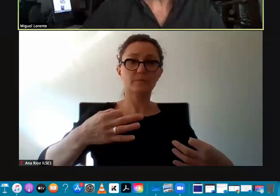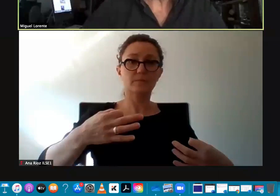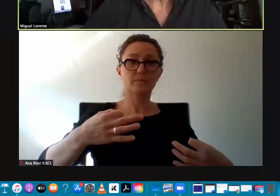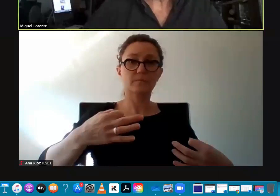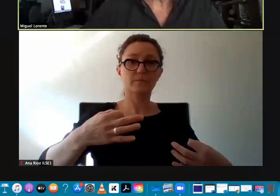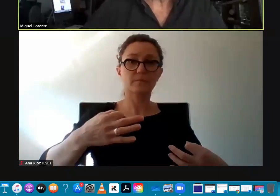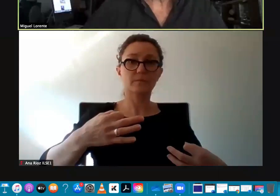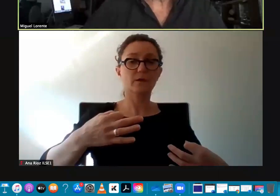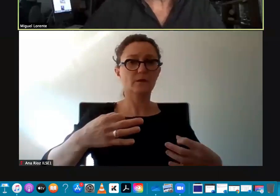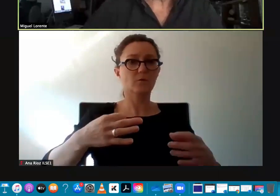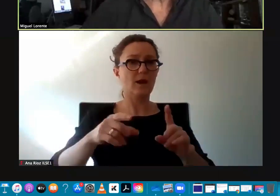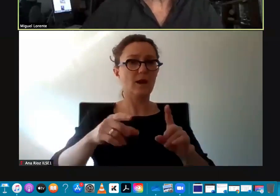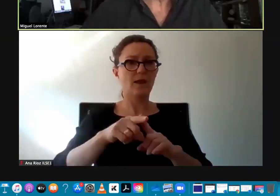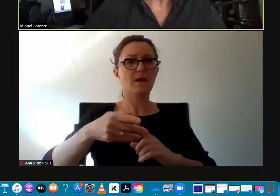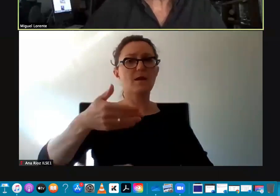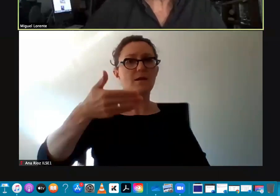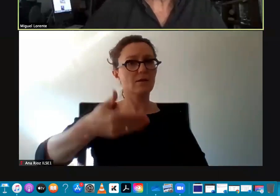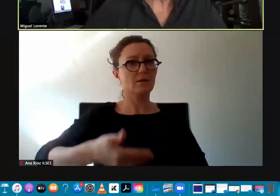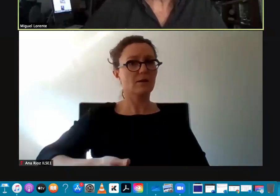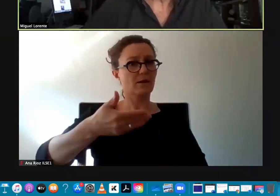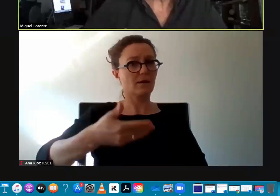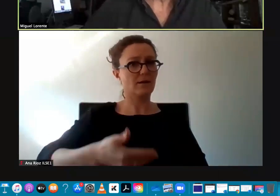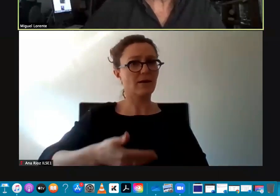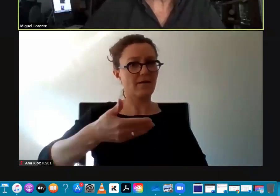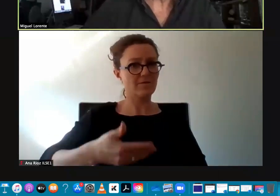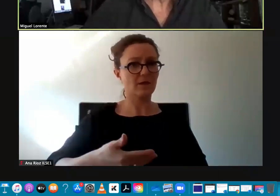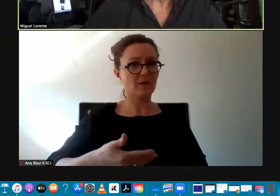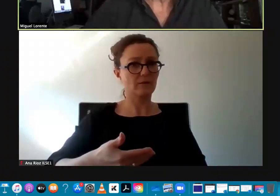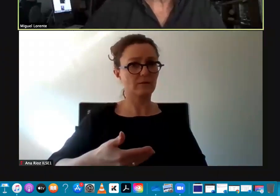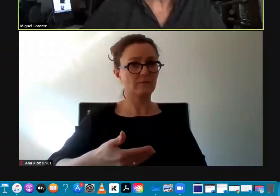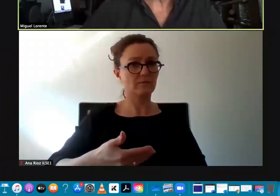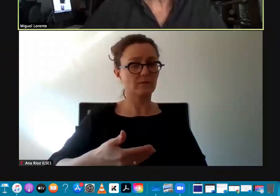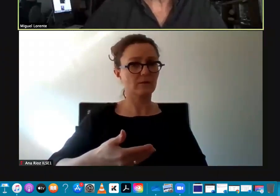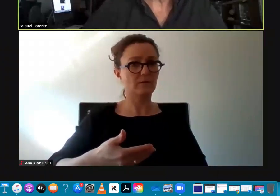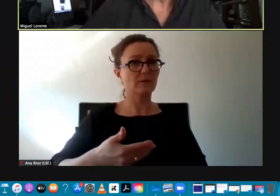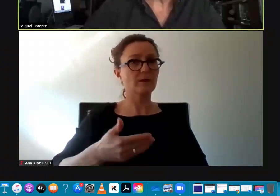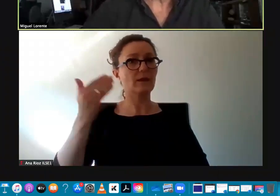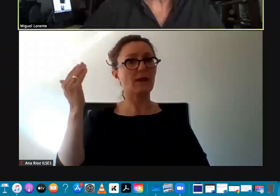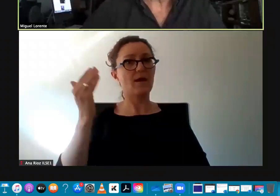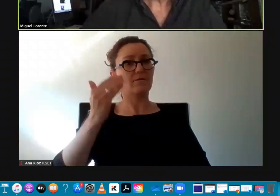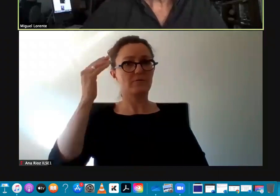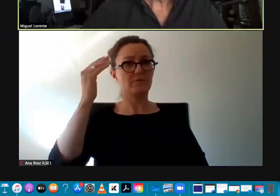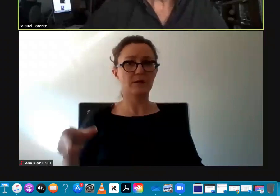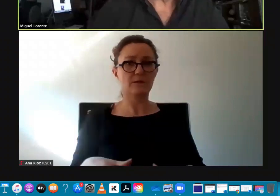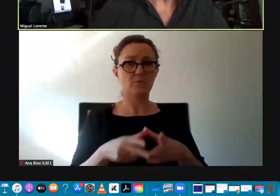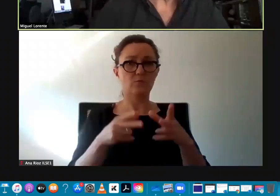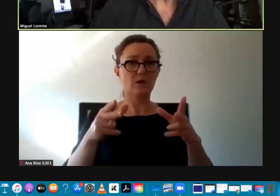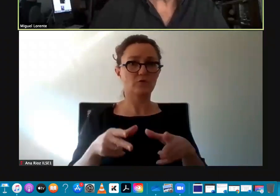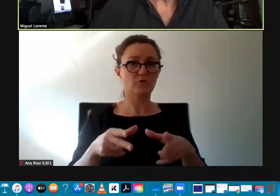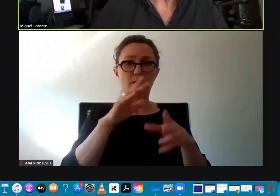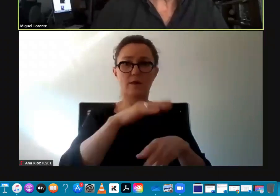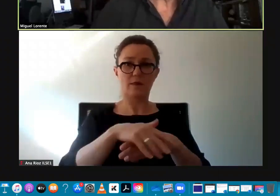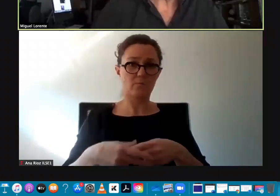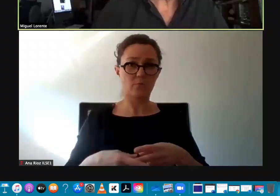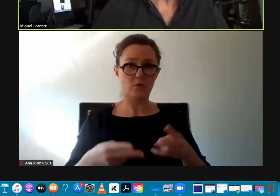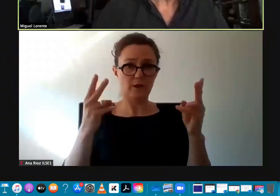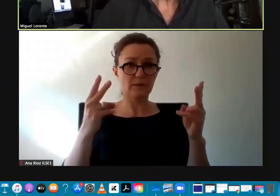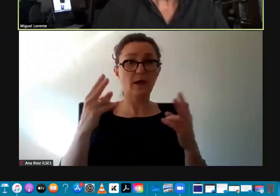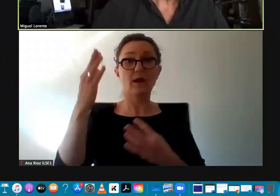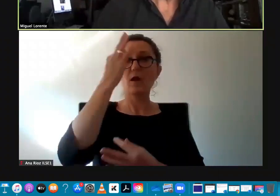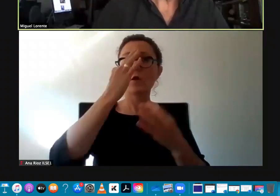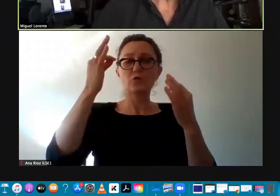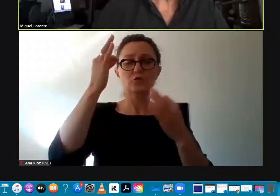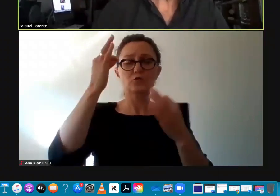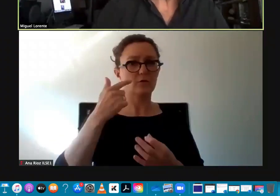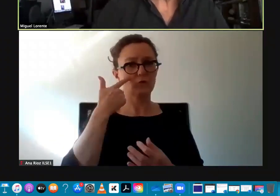con una trascendencia terrible para lo que es el significado de una sociedad democrática. Y los datos son muy claros. A día de